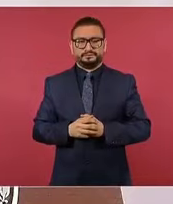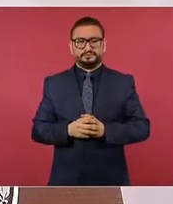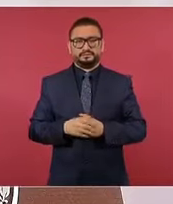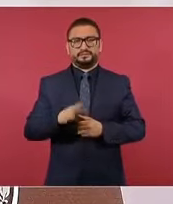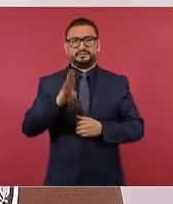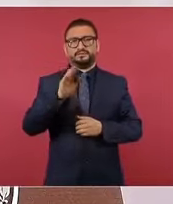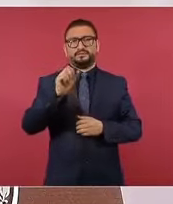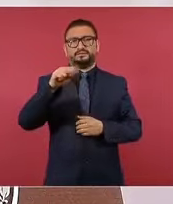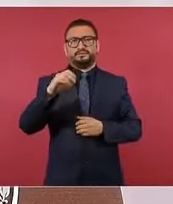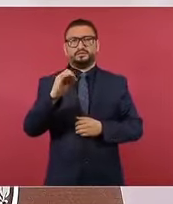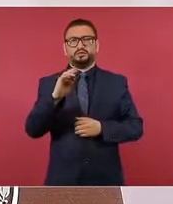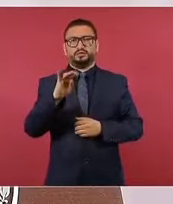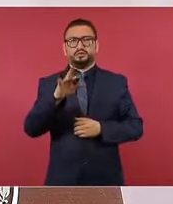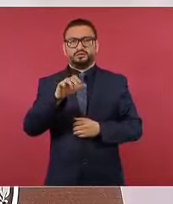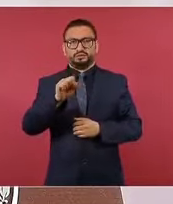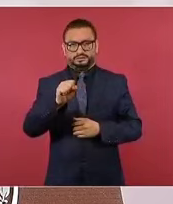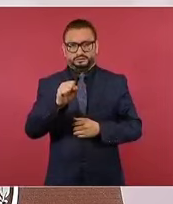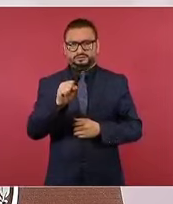Banobras,